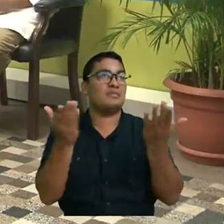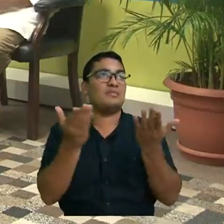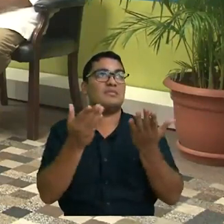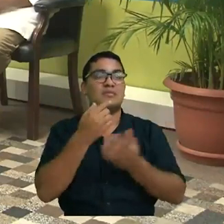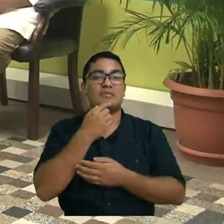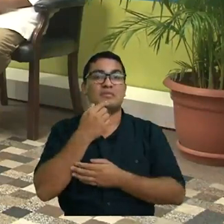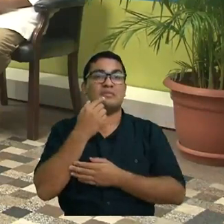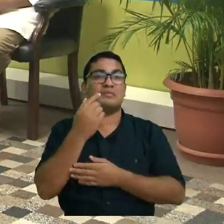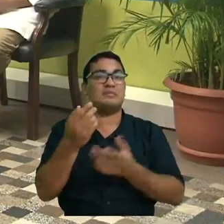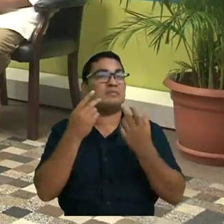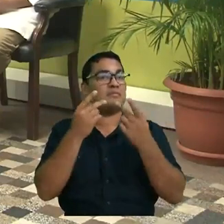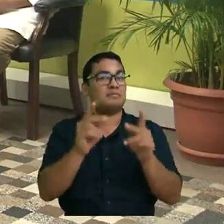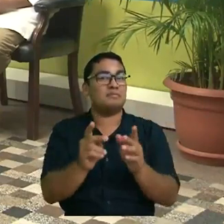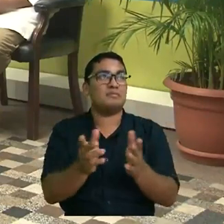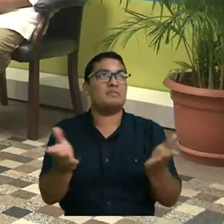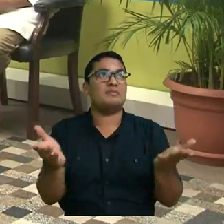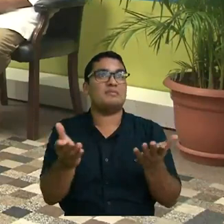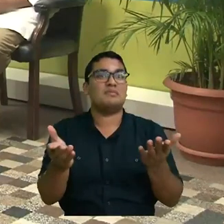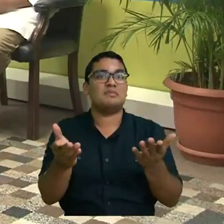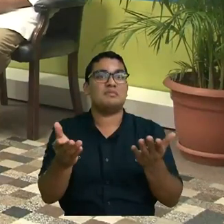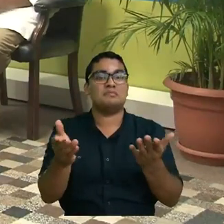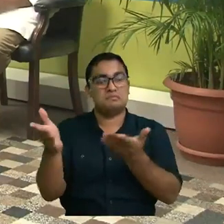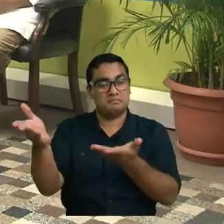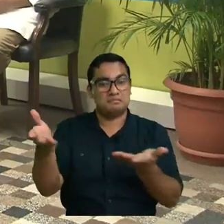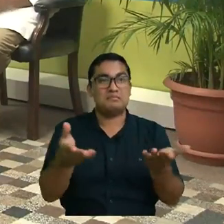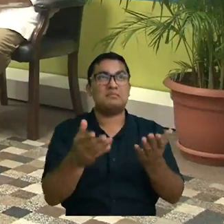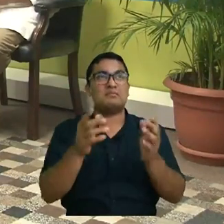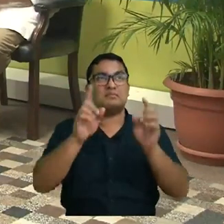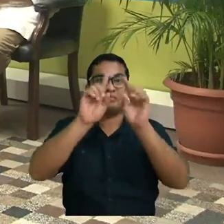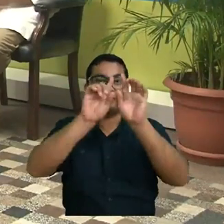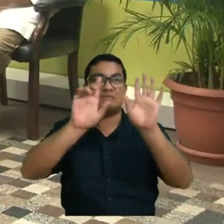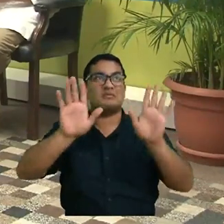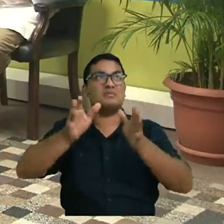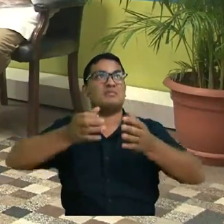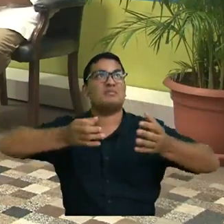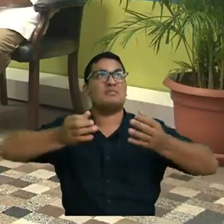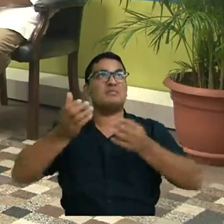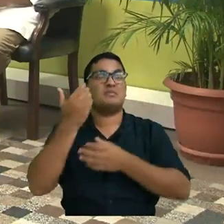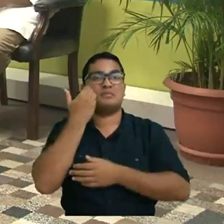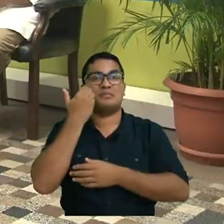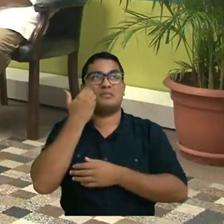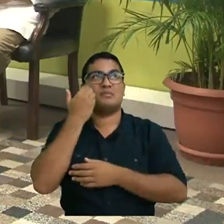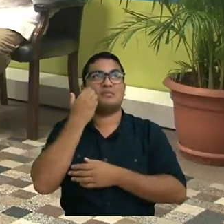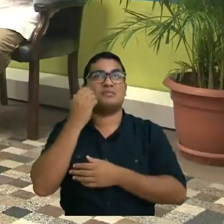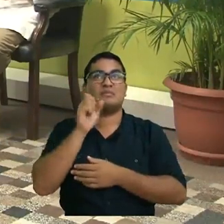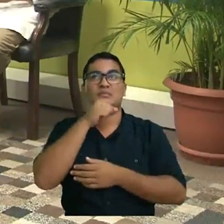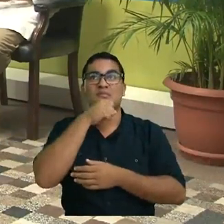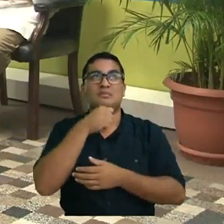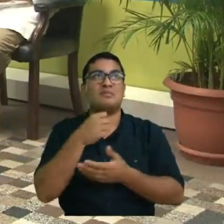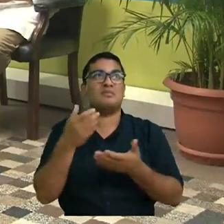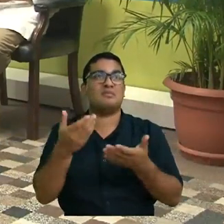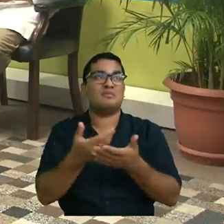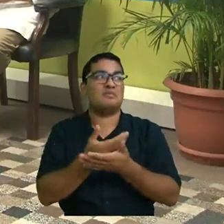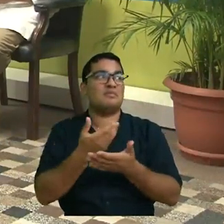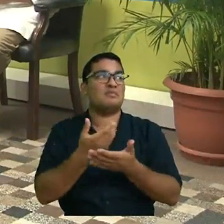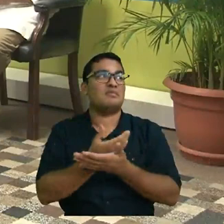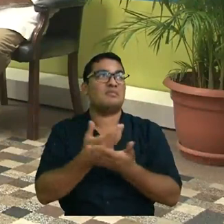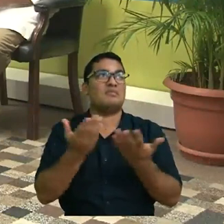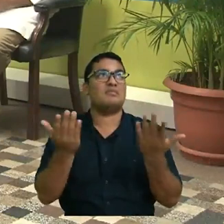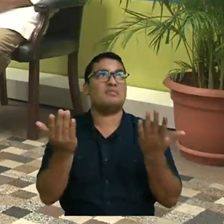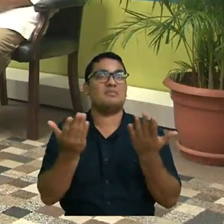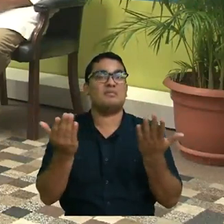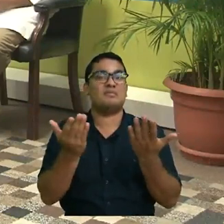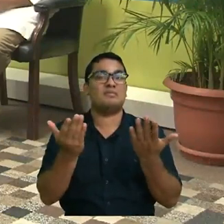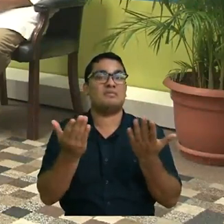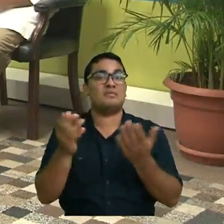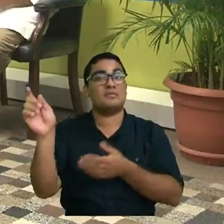mediáticamente. Pero, ¿qué está usted para aclarar las dudas sobre eso? Esta es una enfermedad bastante antigua, acompaña a las personas desde hace mucho